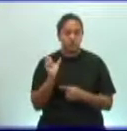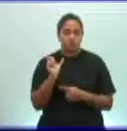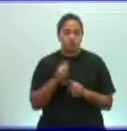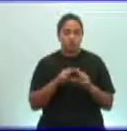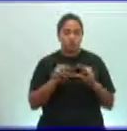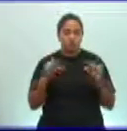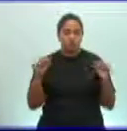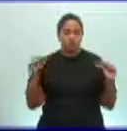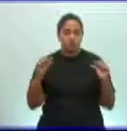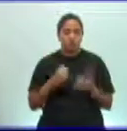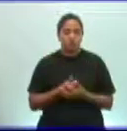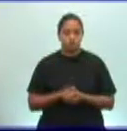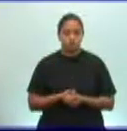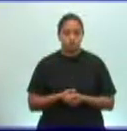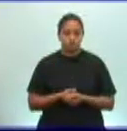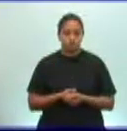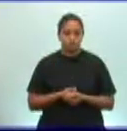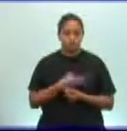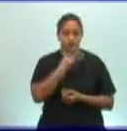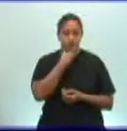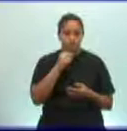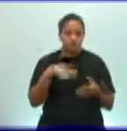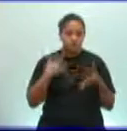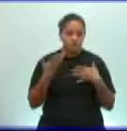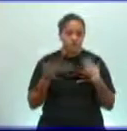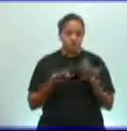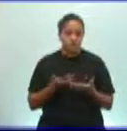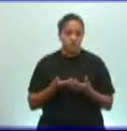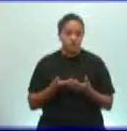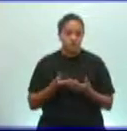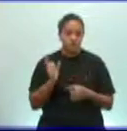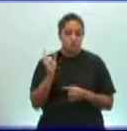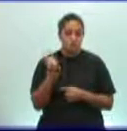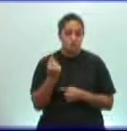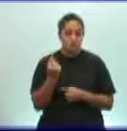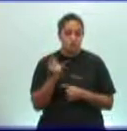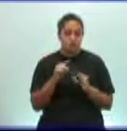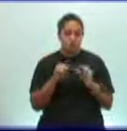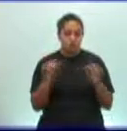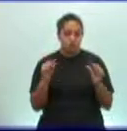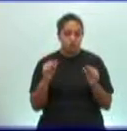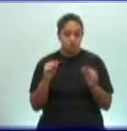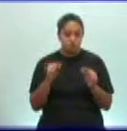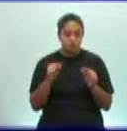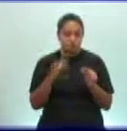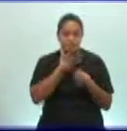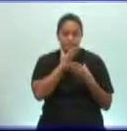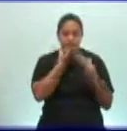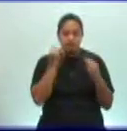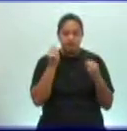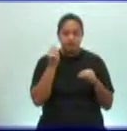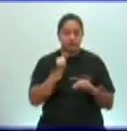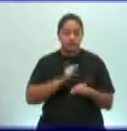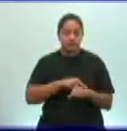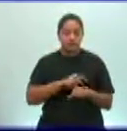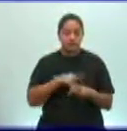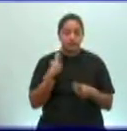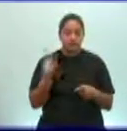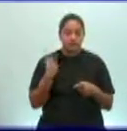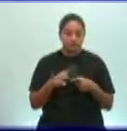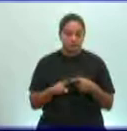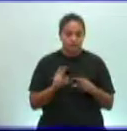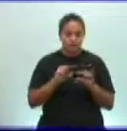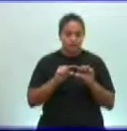divertía es una oración, perdía el tiempo, otra oración. Estos ejemplos nos demuestran que las